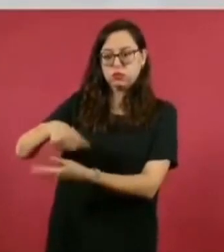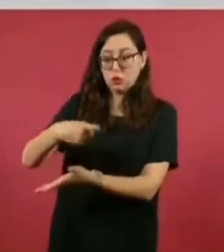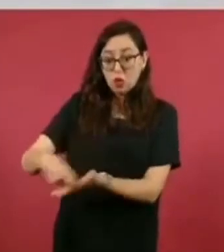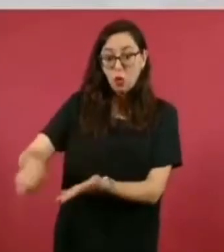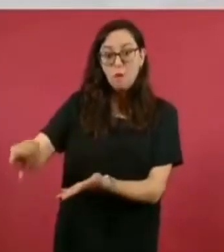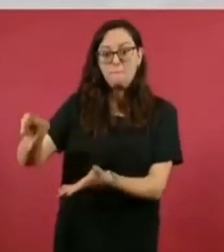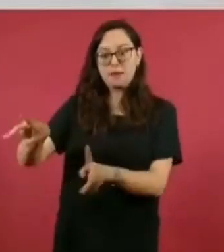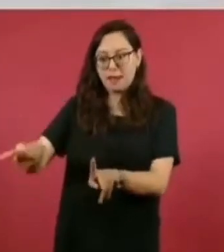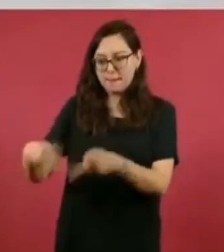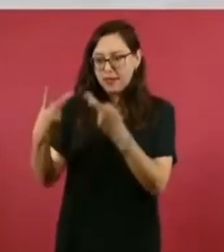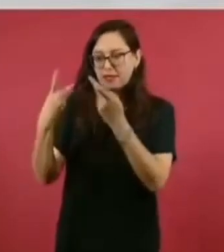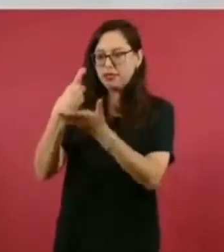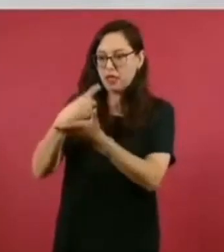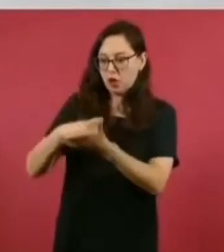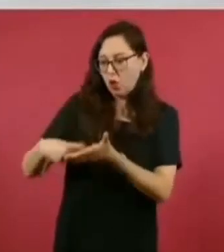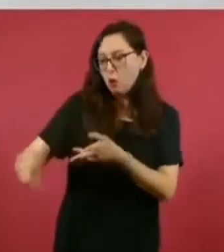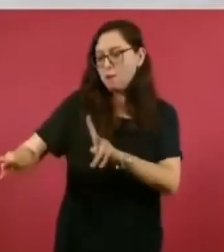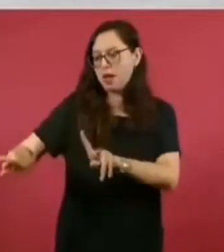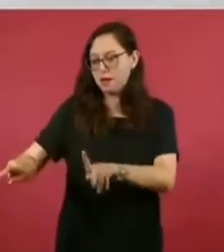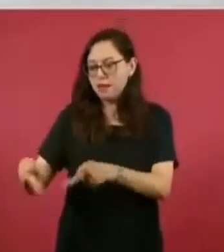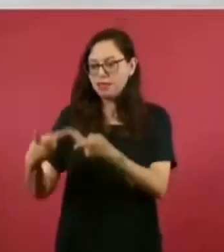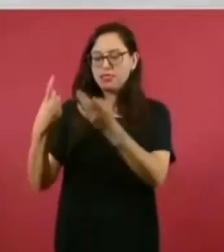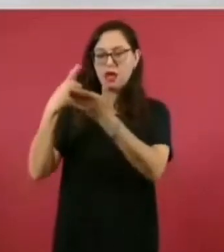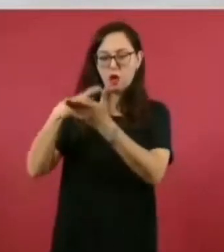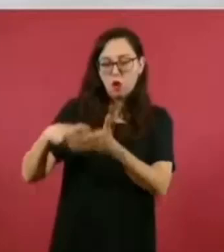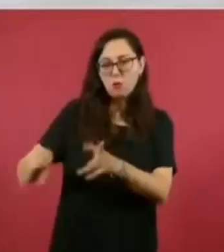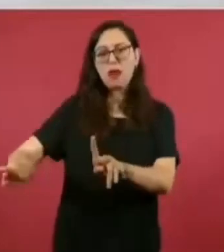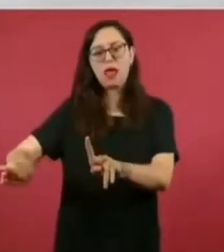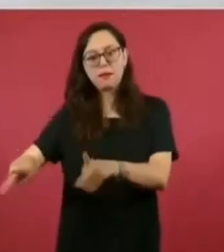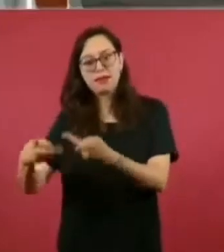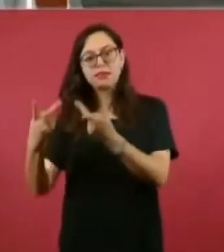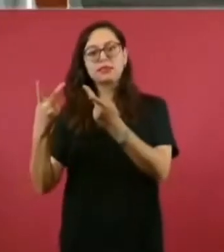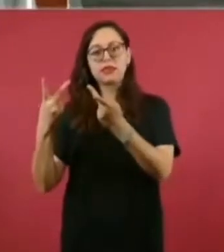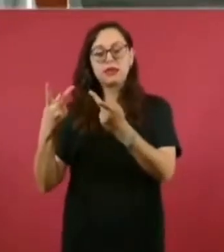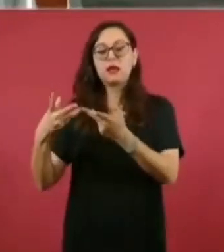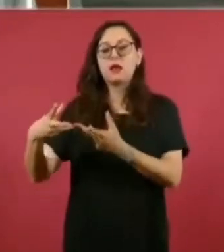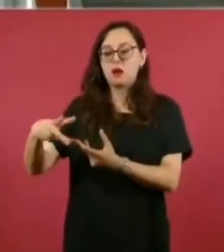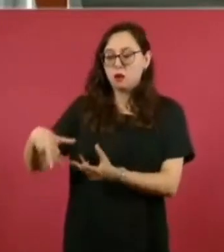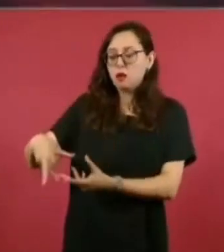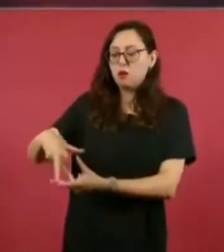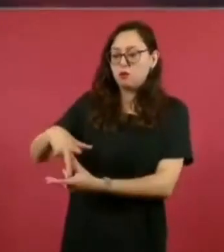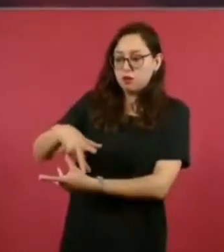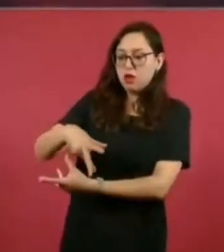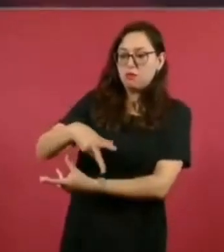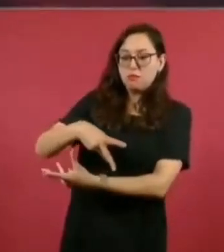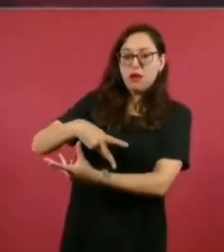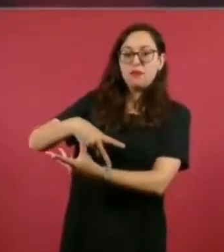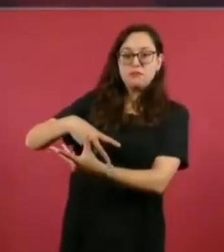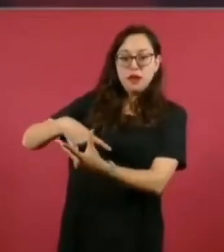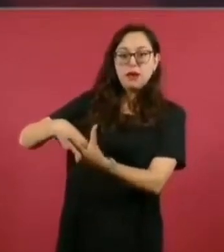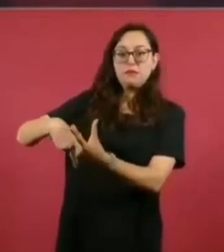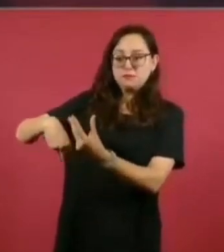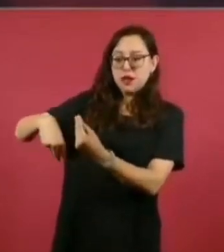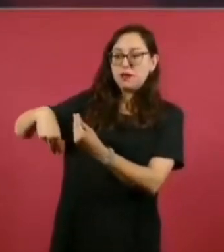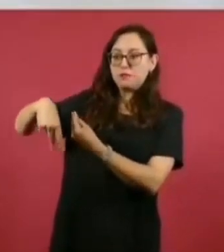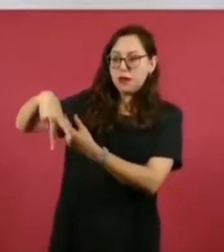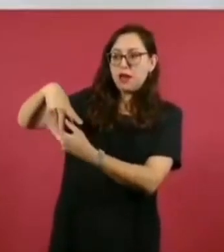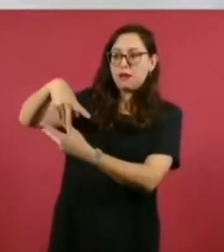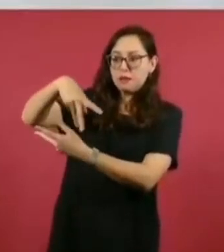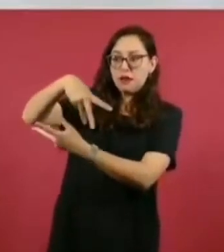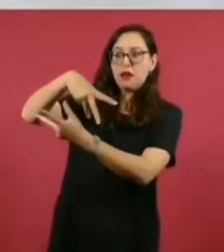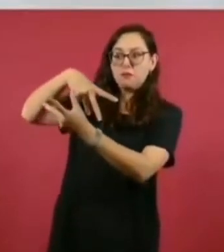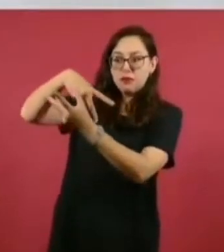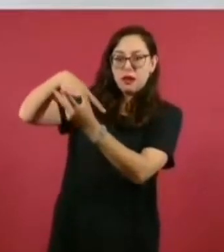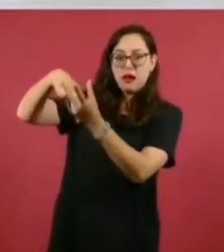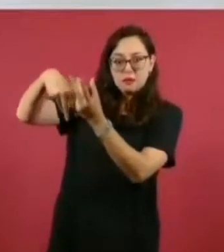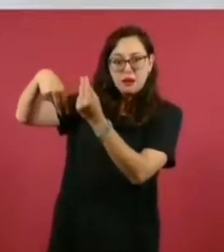que haya ingresos en la mayoría del pueblo, para que consuman, que no haya crisis de